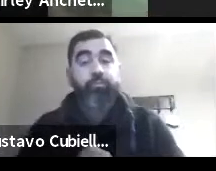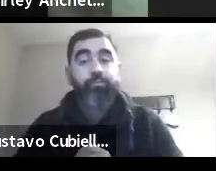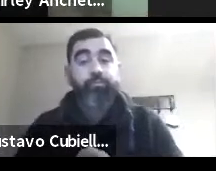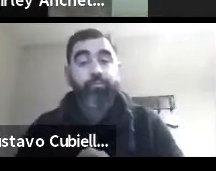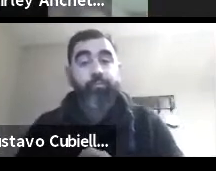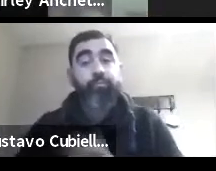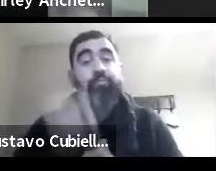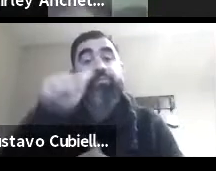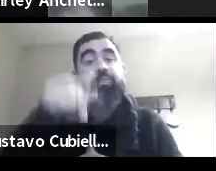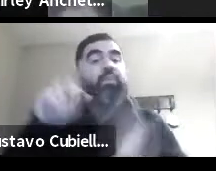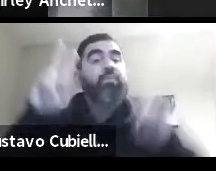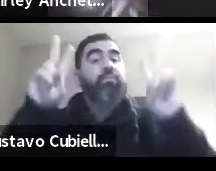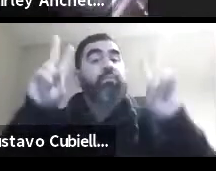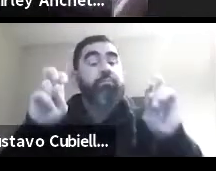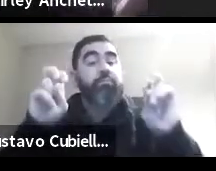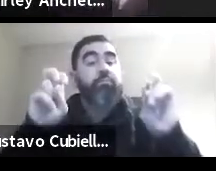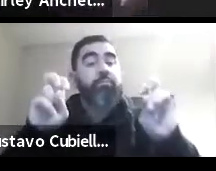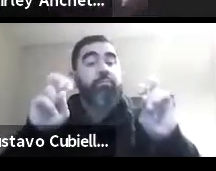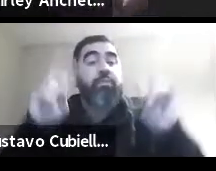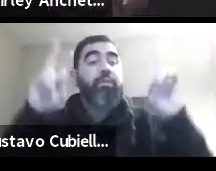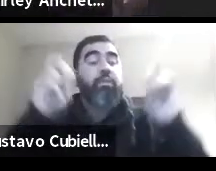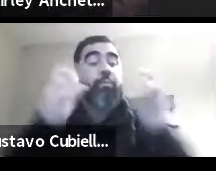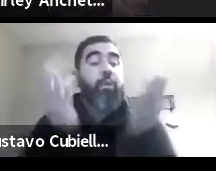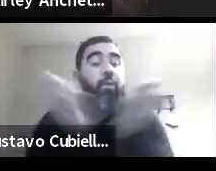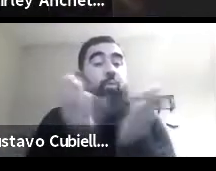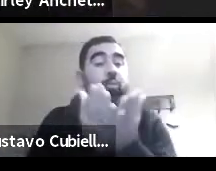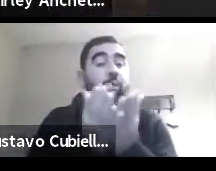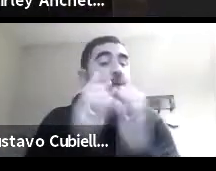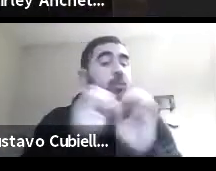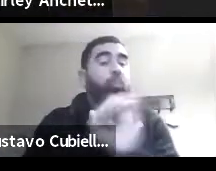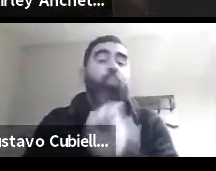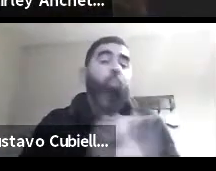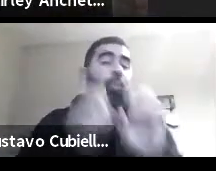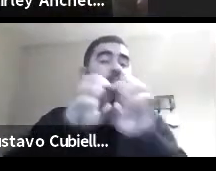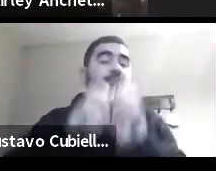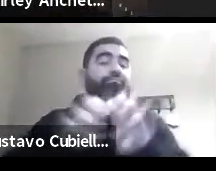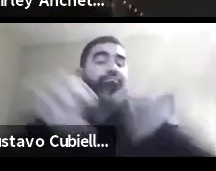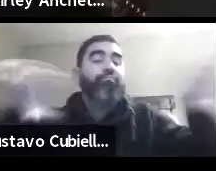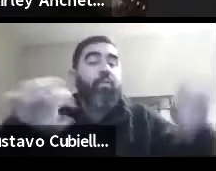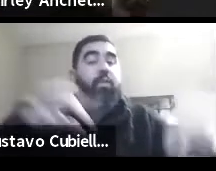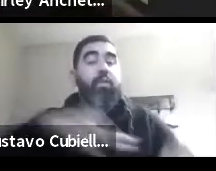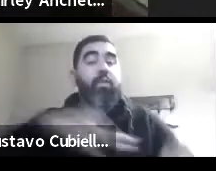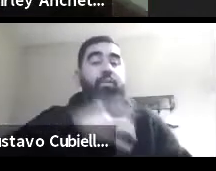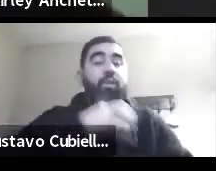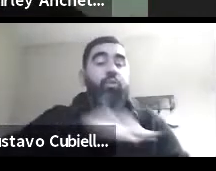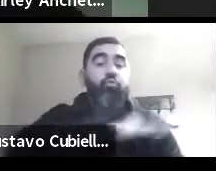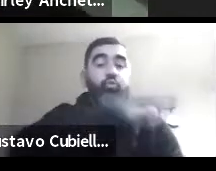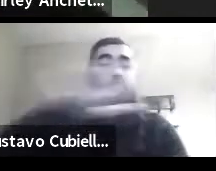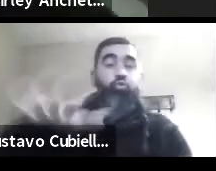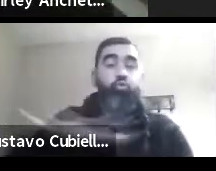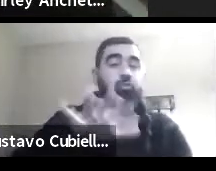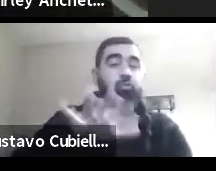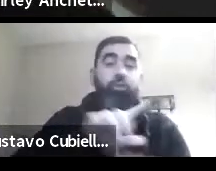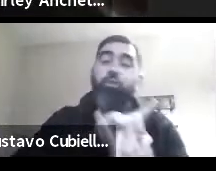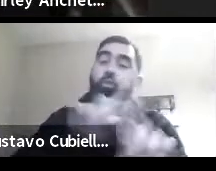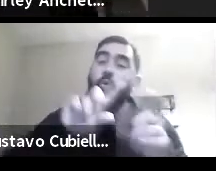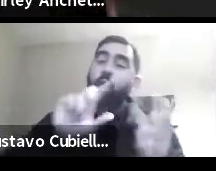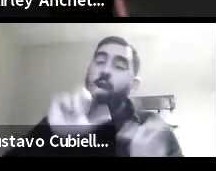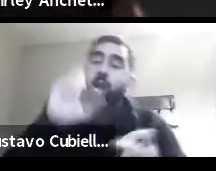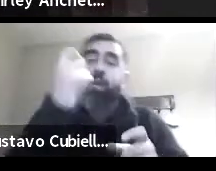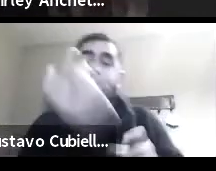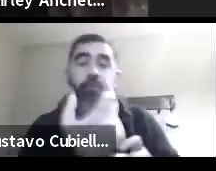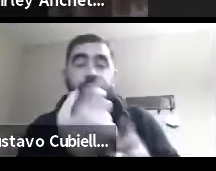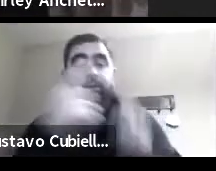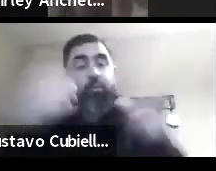en esta concepción de que lo académico no puede ir separado de la vida social de las personas, que es parte de los cometidos